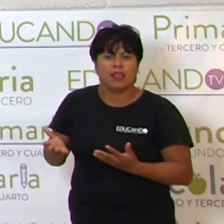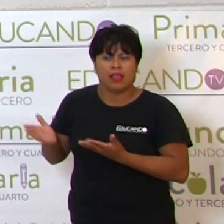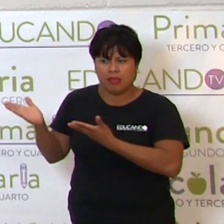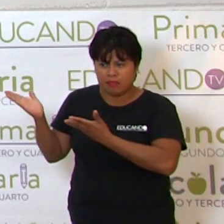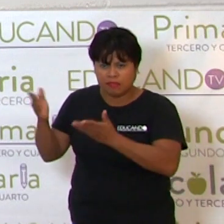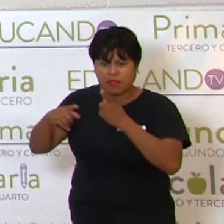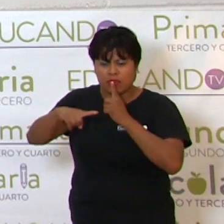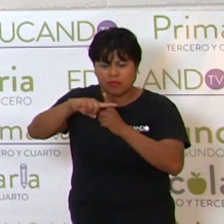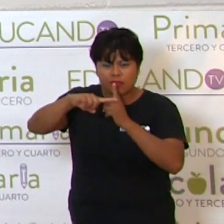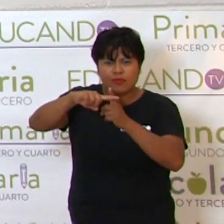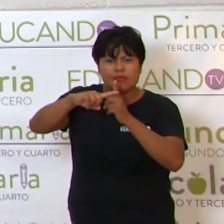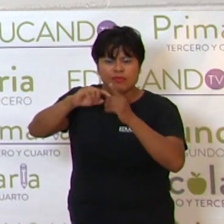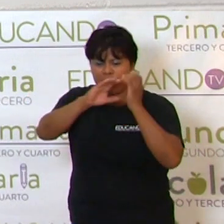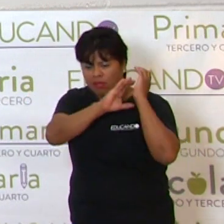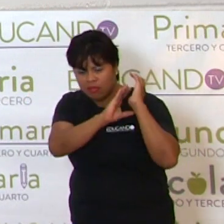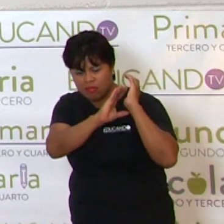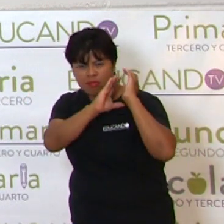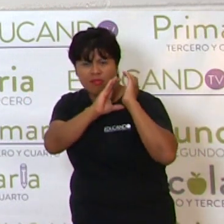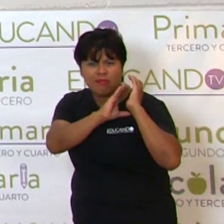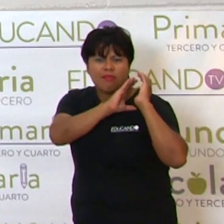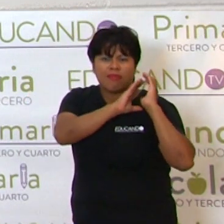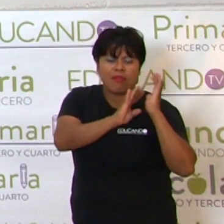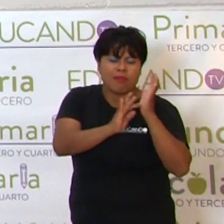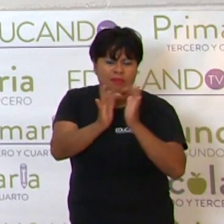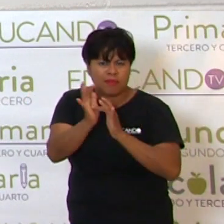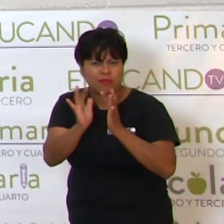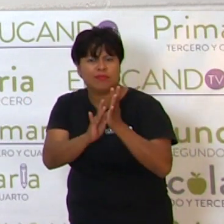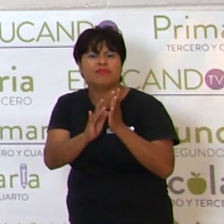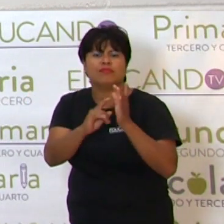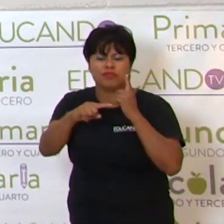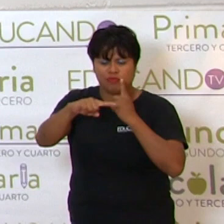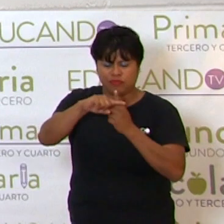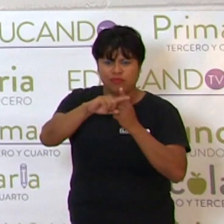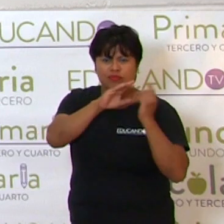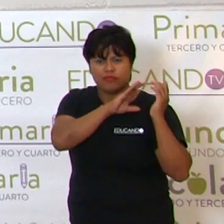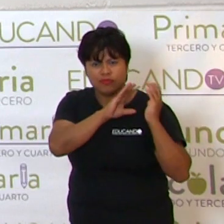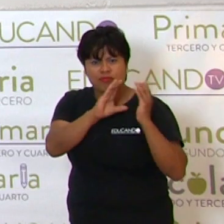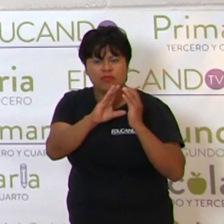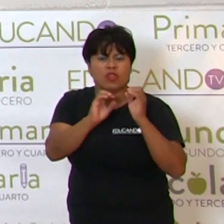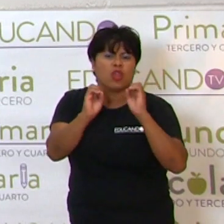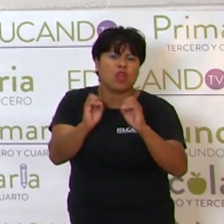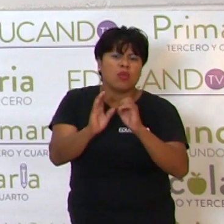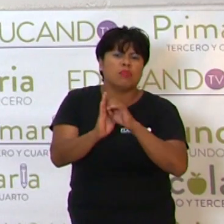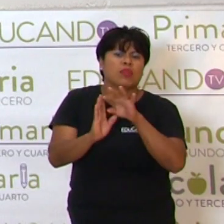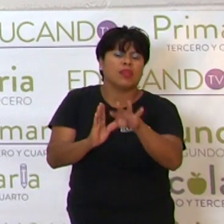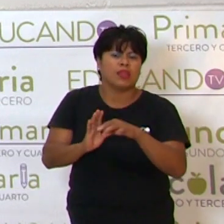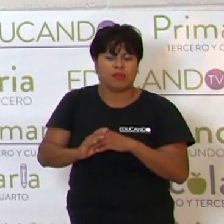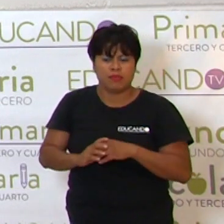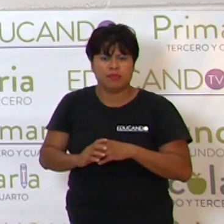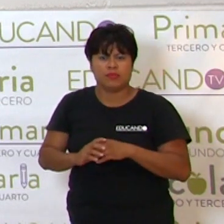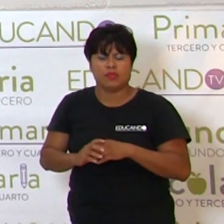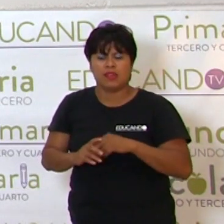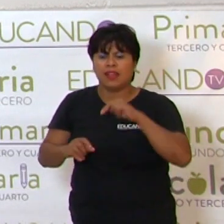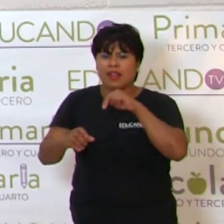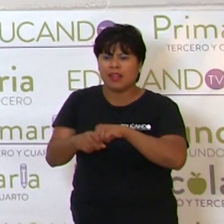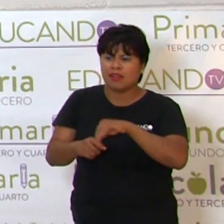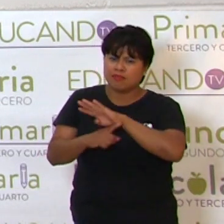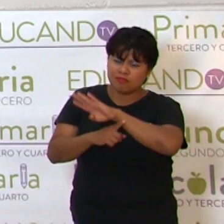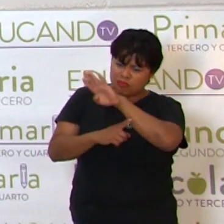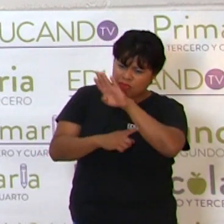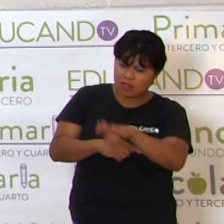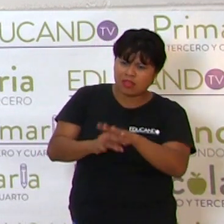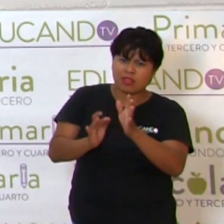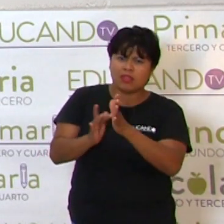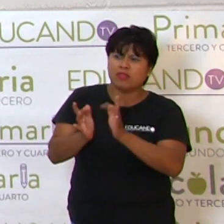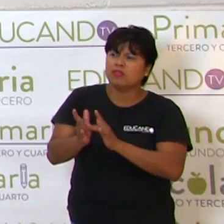en Oaxaca, cargando a Cristo, o por ejemplo, en la pasión de